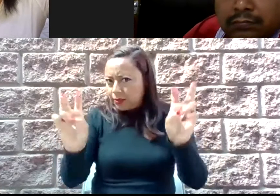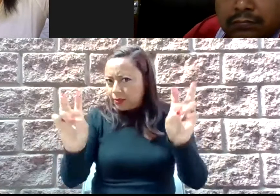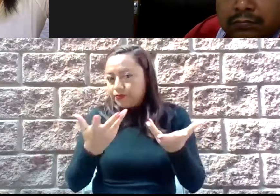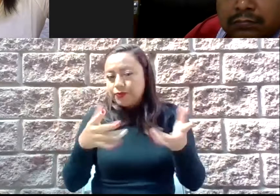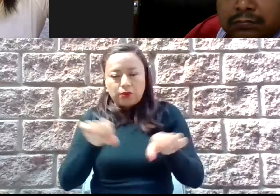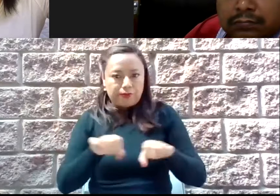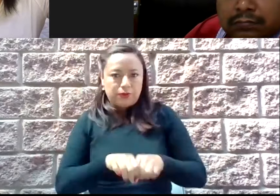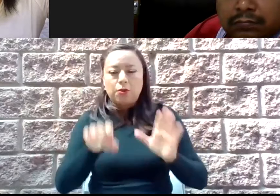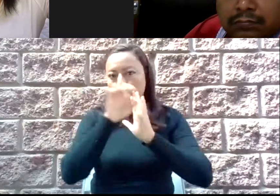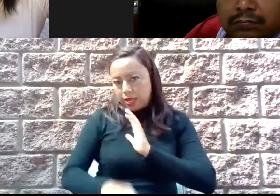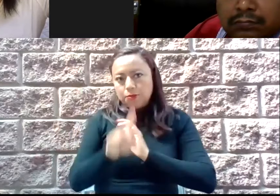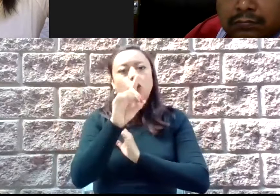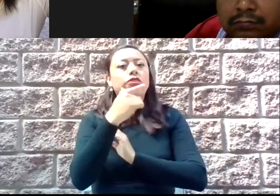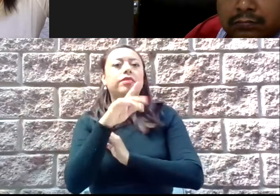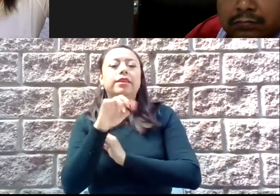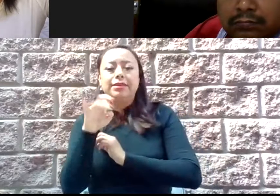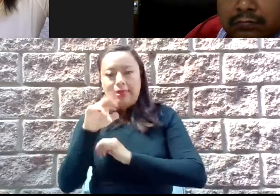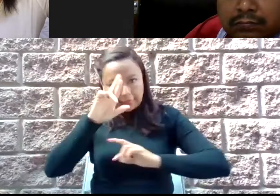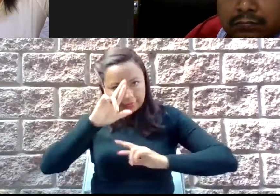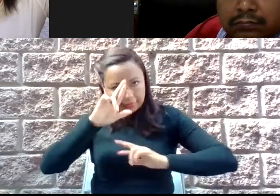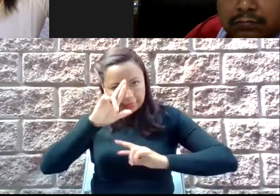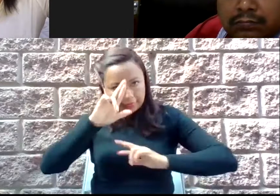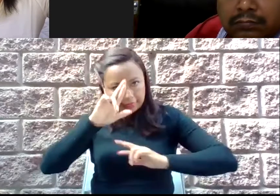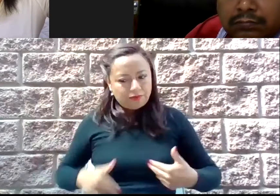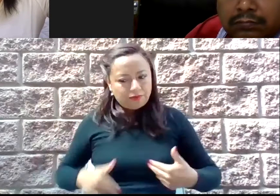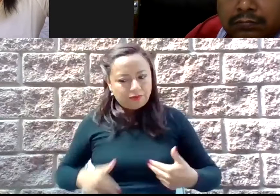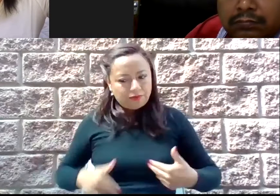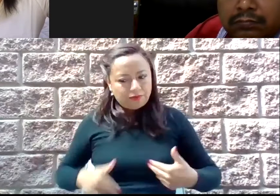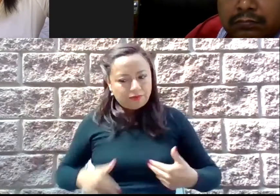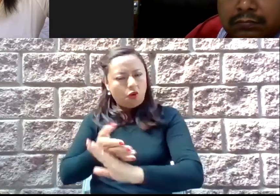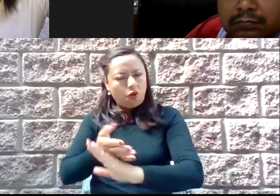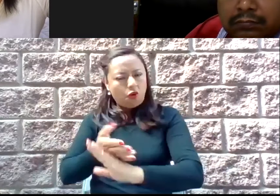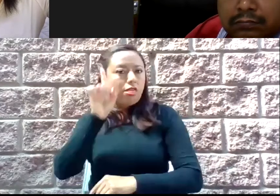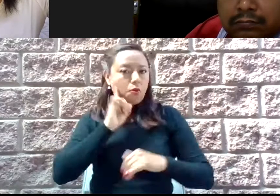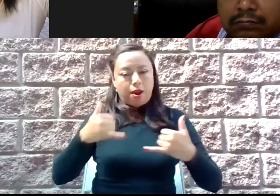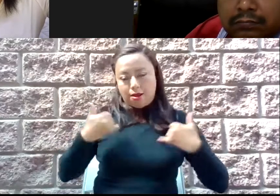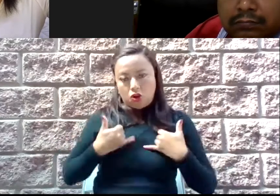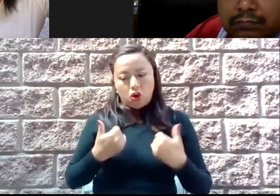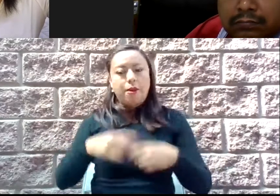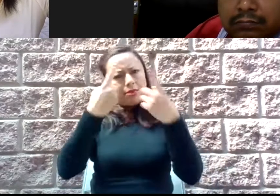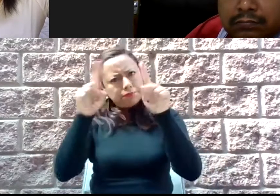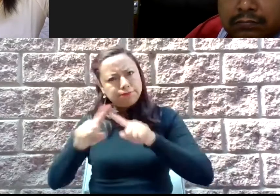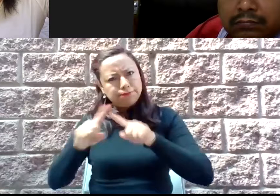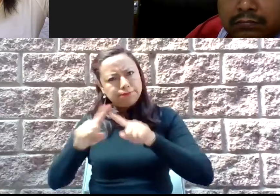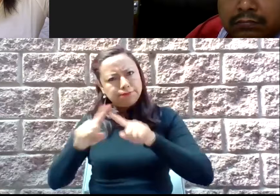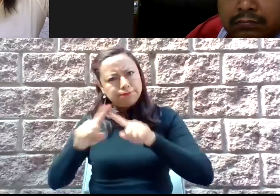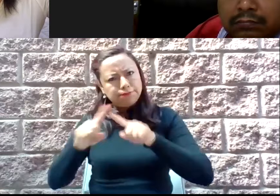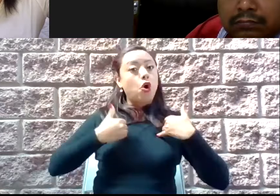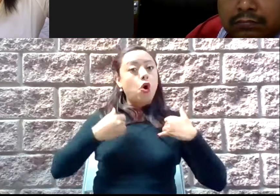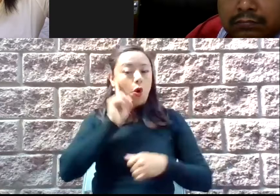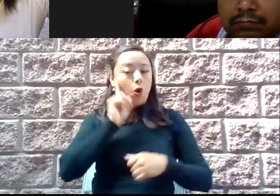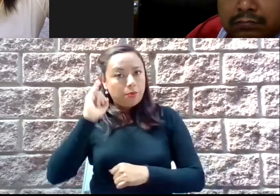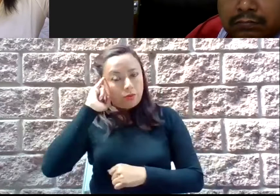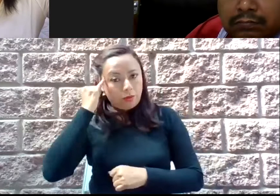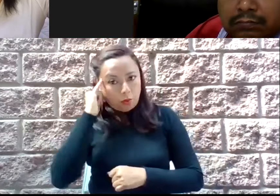discriminación contra la mujer joven, diversidad, joven indígena, joven miembro de un pueblo o barrio originario, tolerancia,